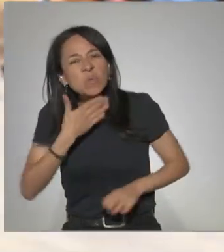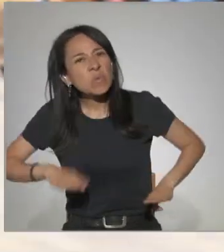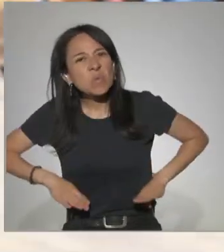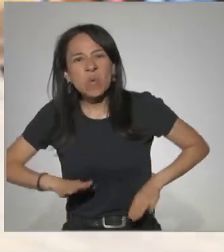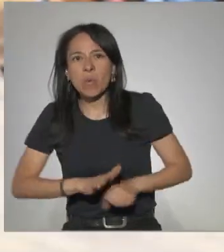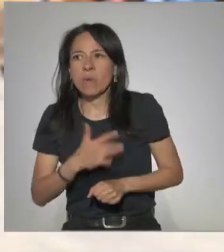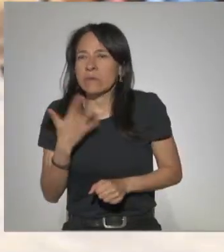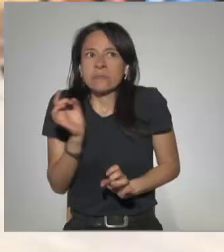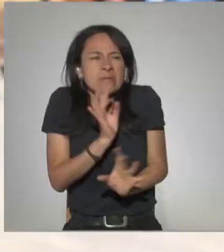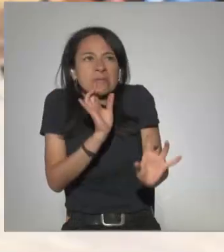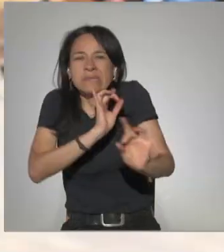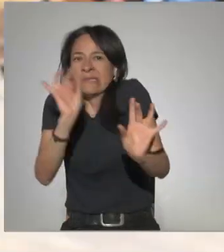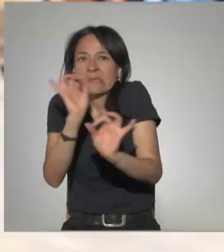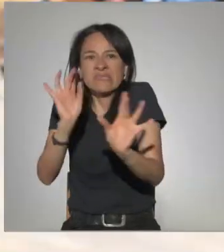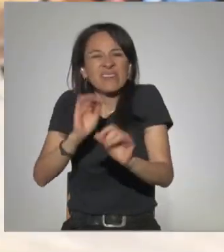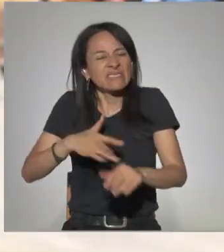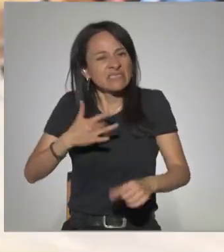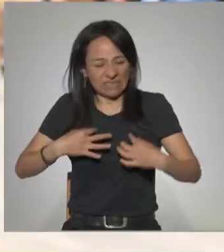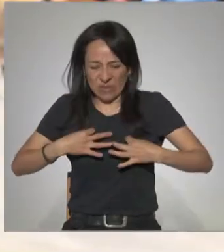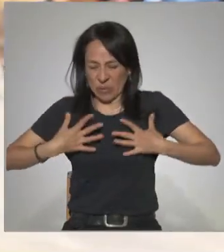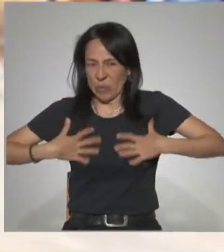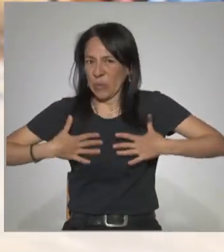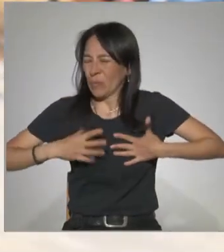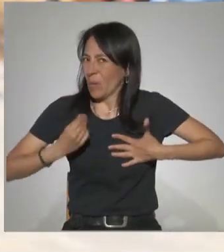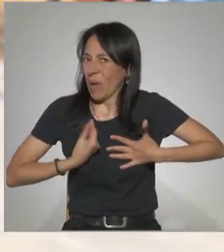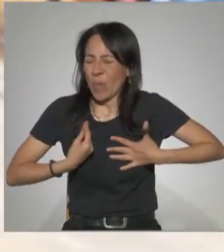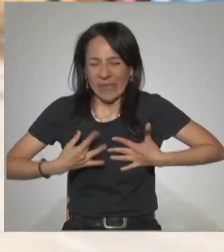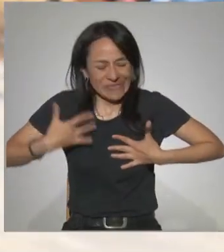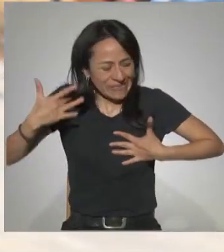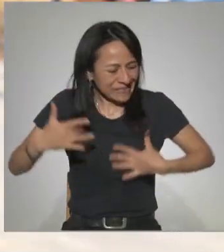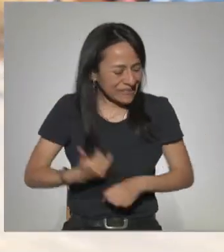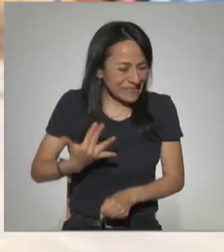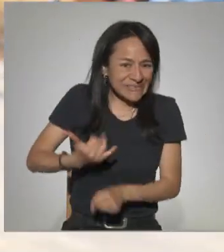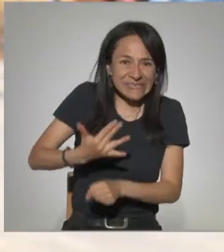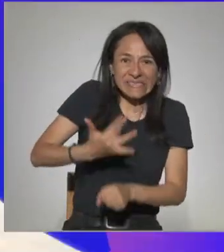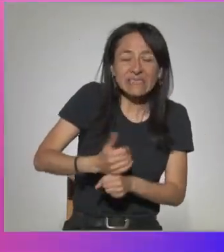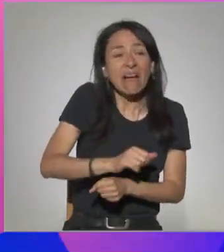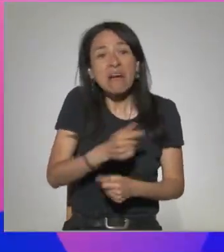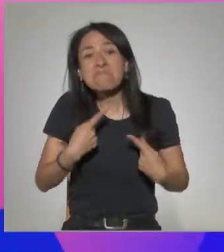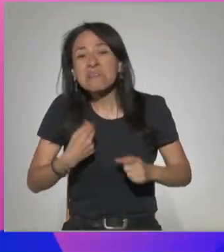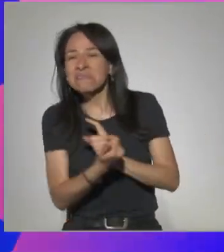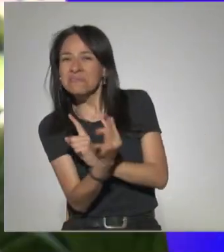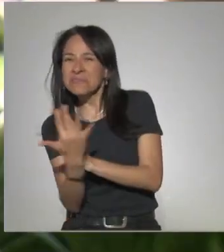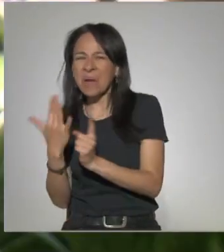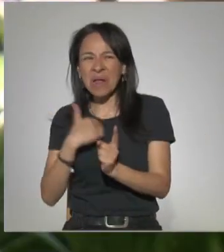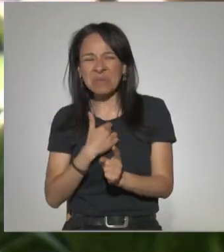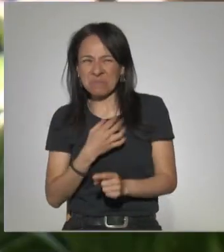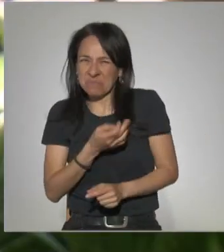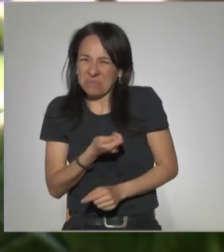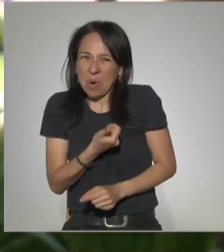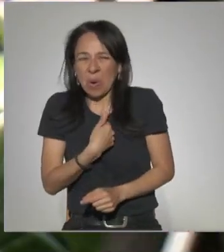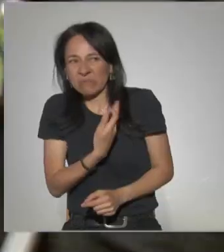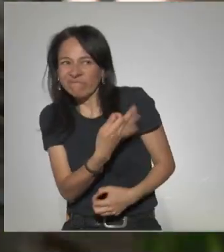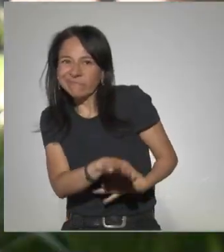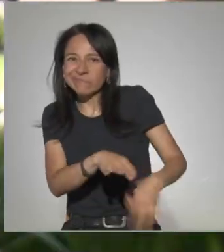sobreestimulada, siento que la ropa me molesta, tiendo a ser como más grosera con la gente que me rodea. Cansado,